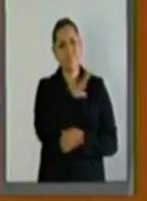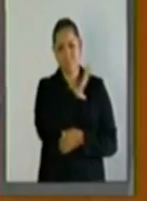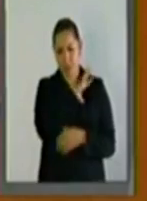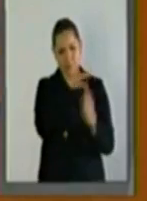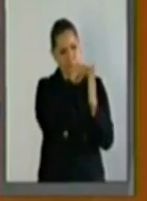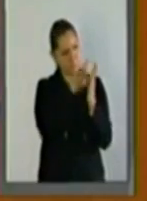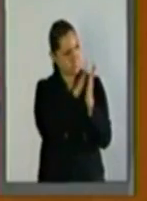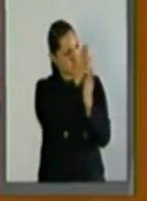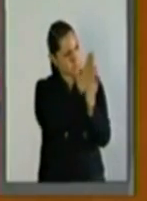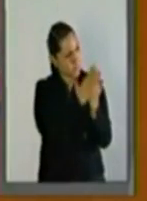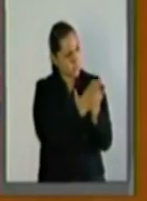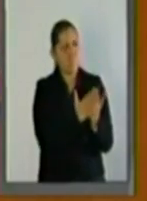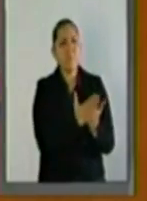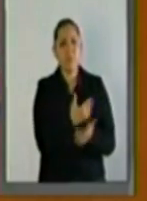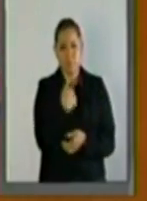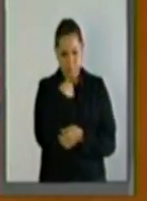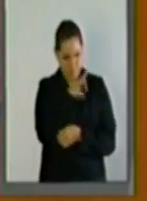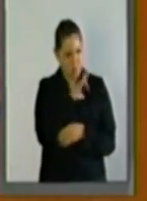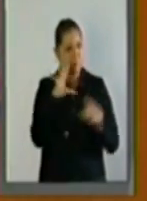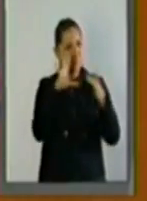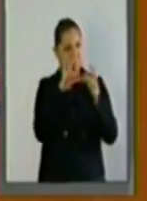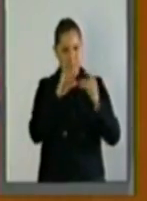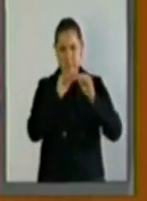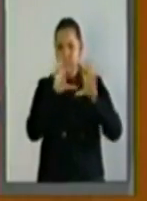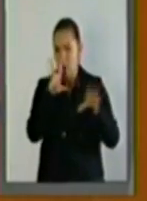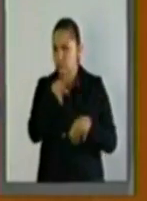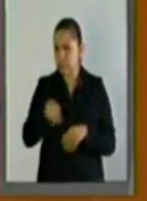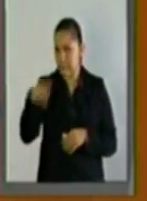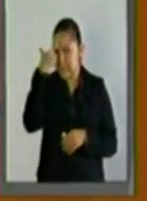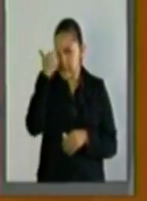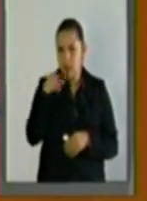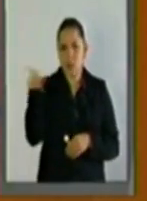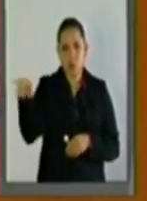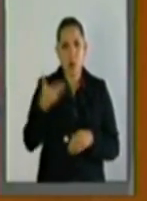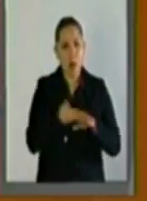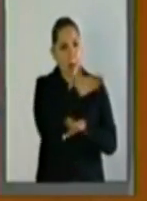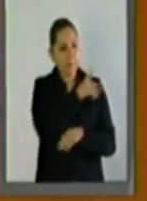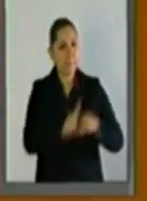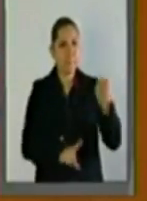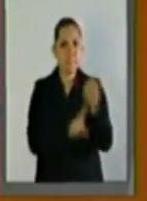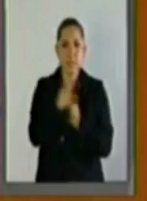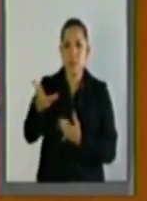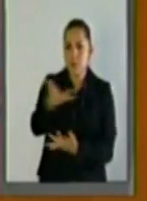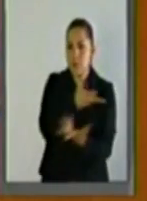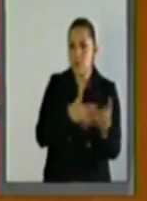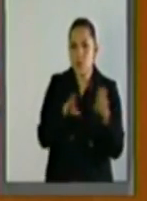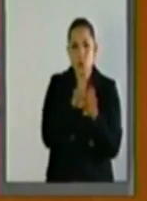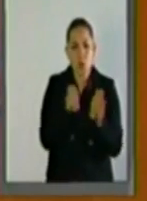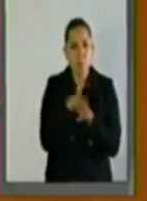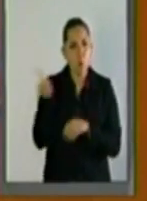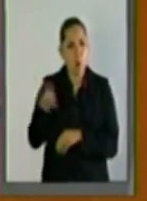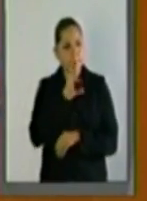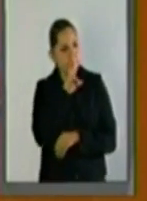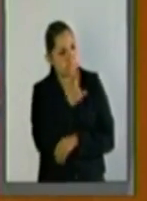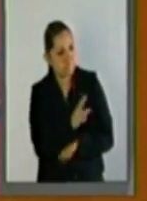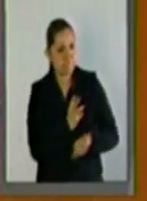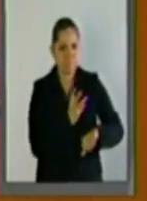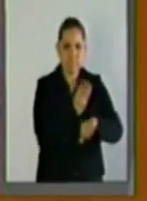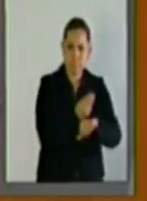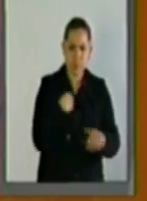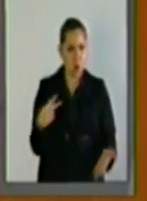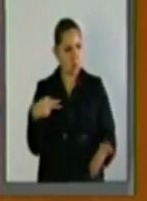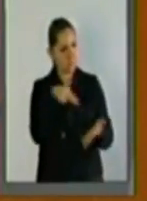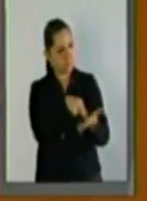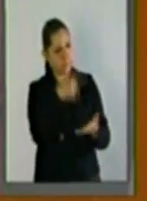también se lo ratificamos porque es una gente capaz que estuvo a la altura de las circunstancias y de venir a comparecer al